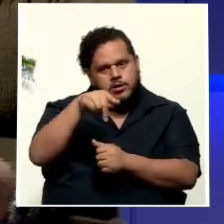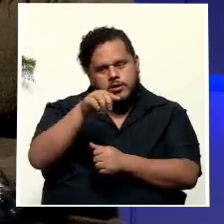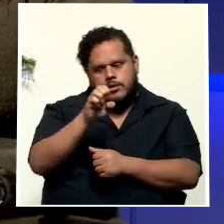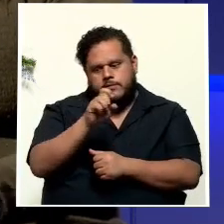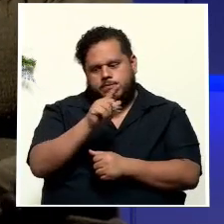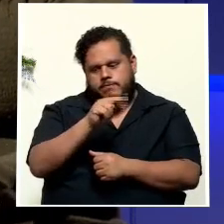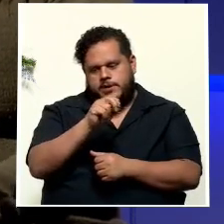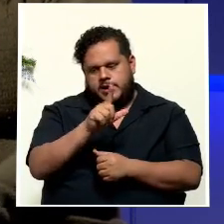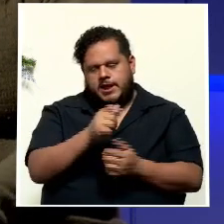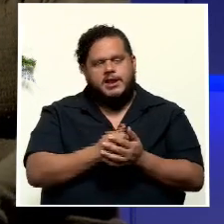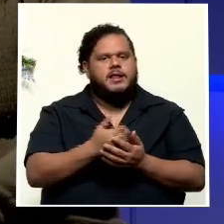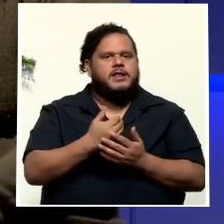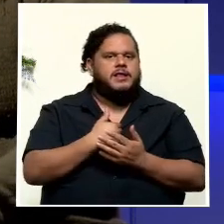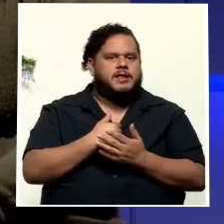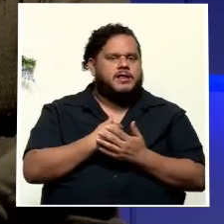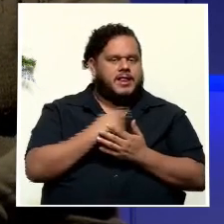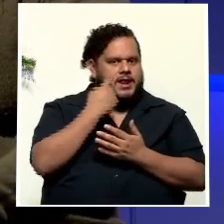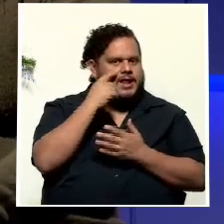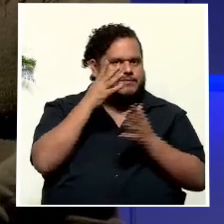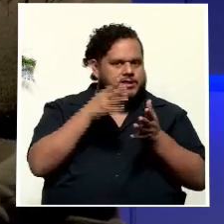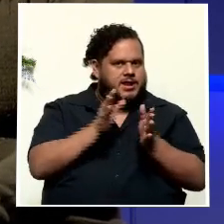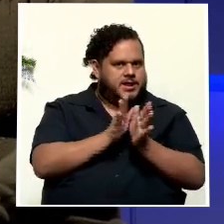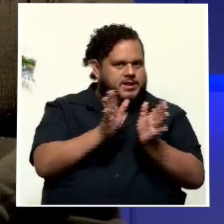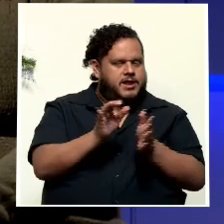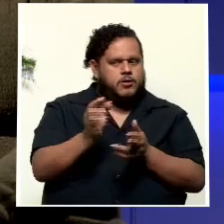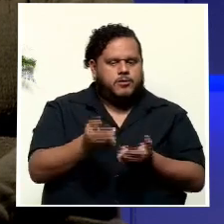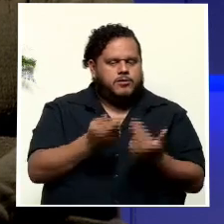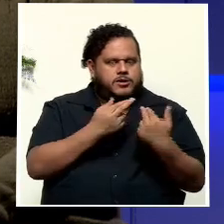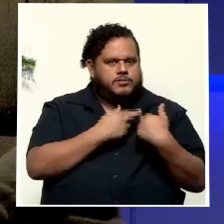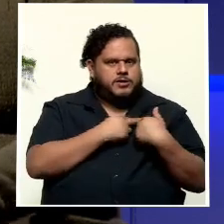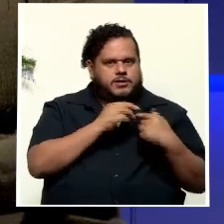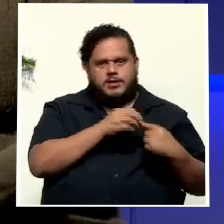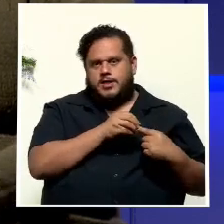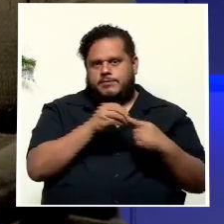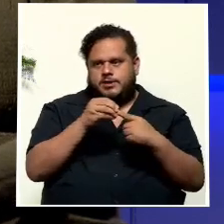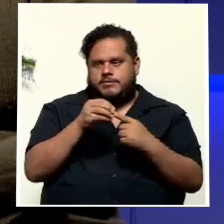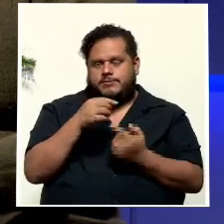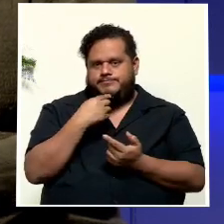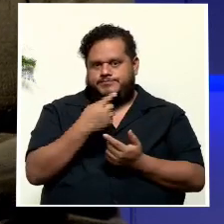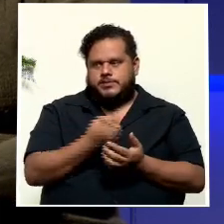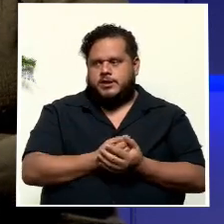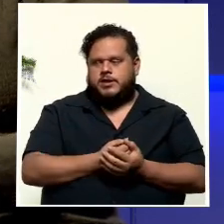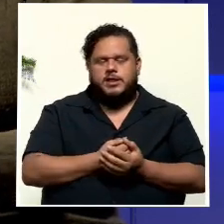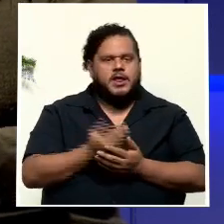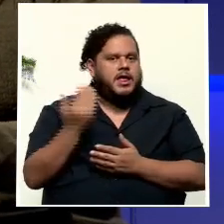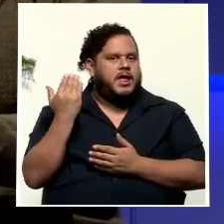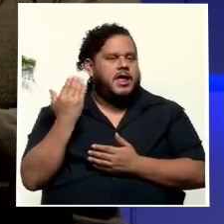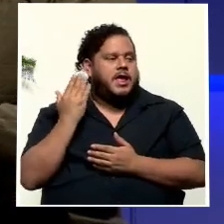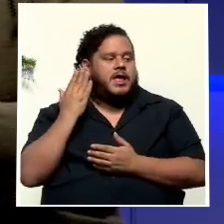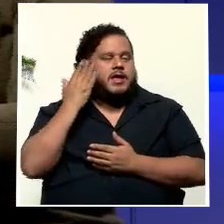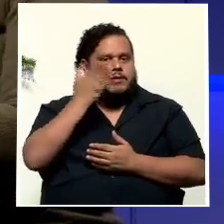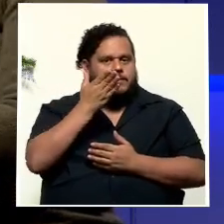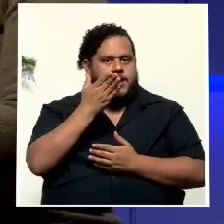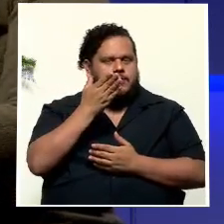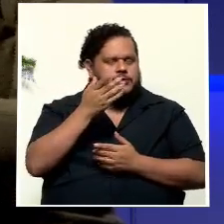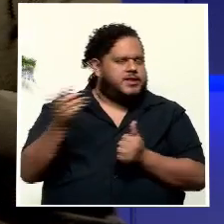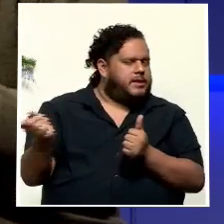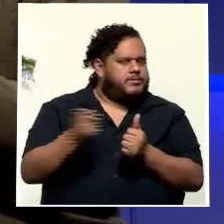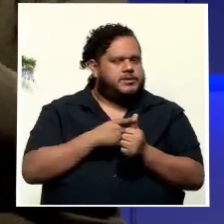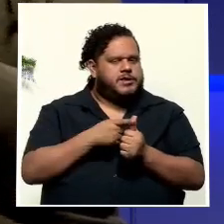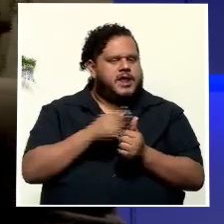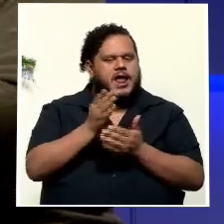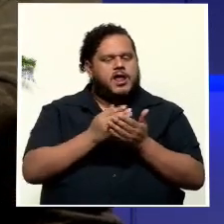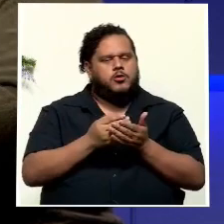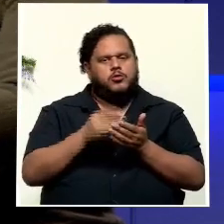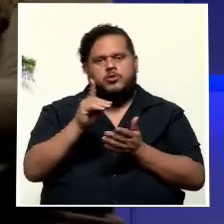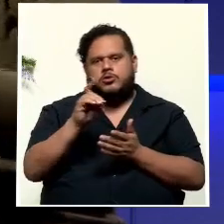fiscal general o la fiscala general como responsabilidad principal, que dice, vamos a priorizar tales delitos,